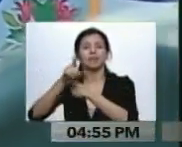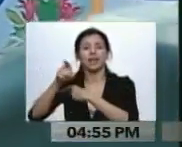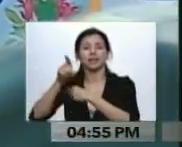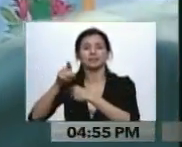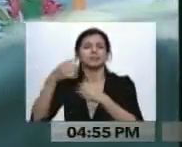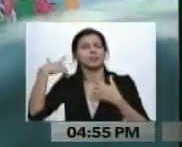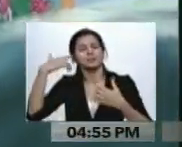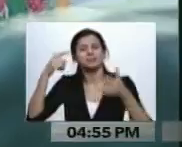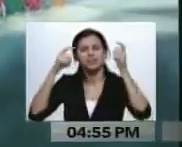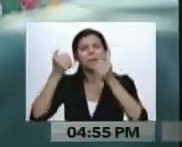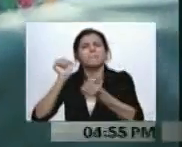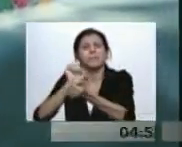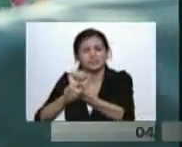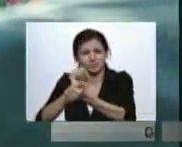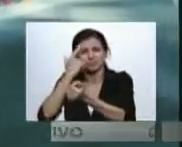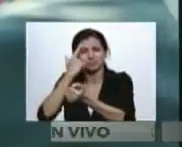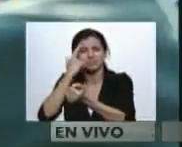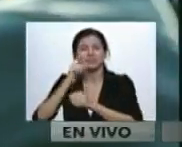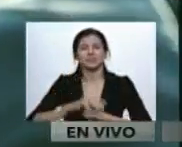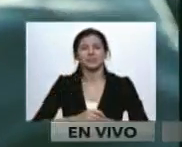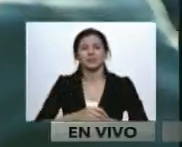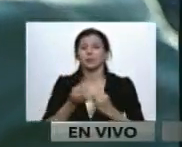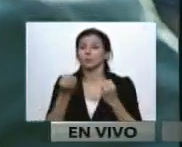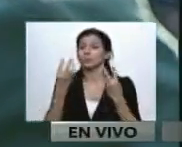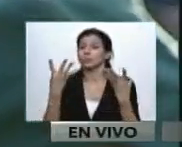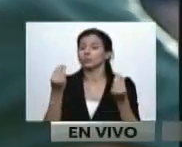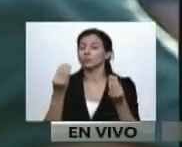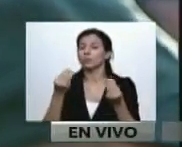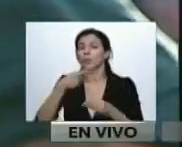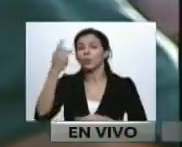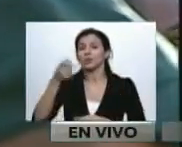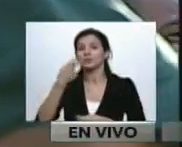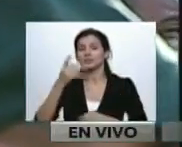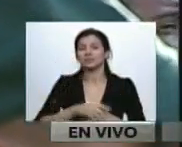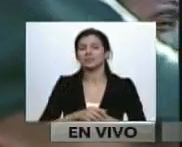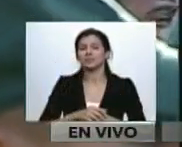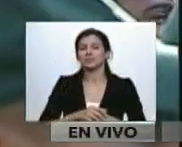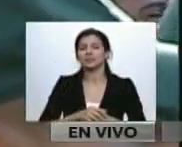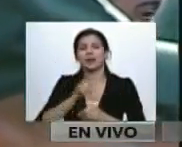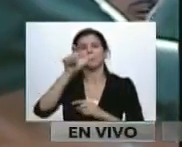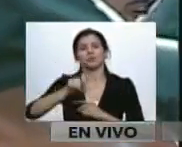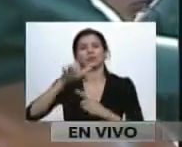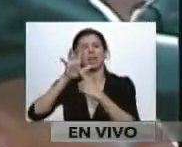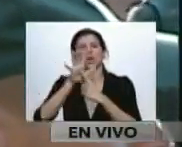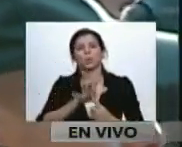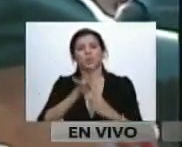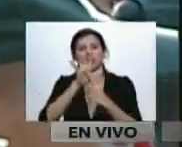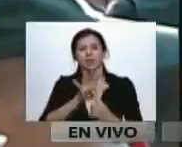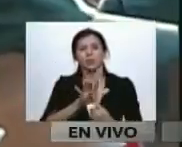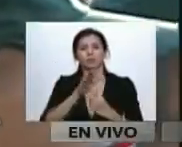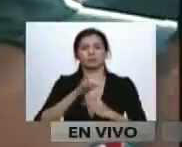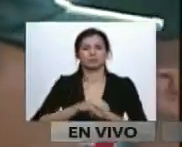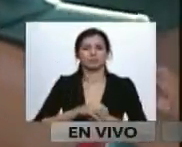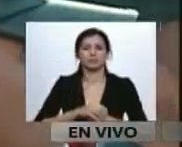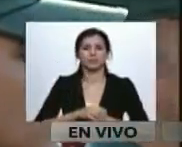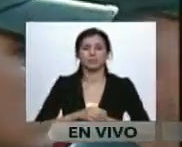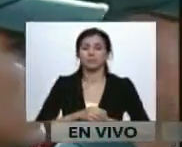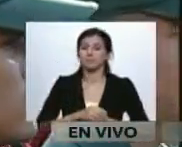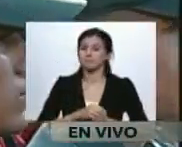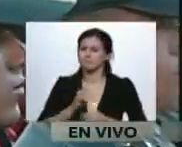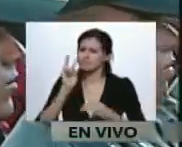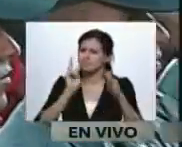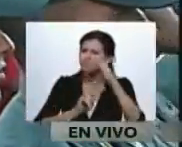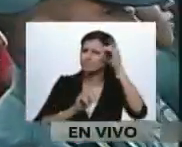Venezuela y en una cantidad de políticas en favor de los excluidos de siempre. Él, con su